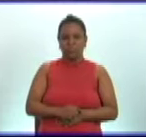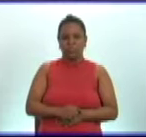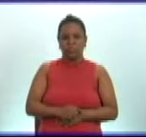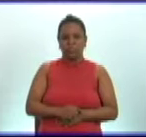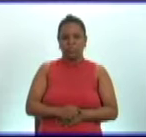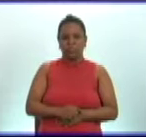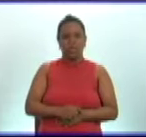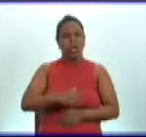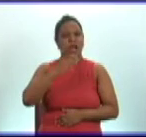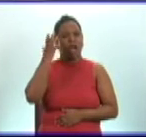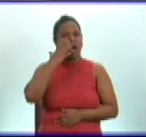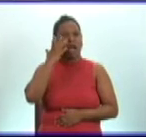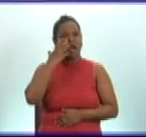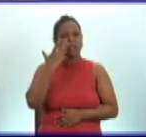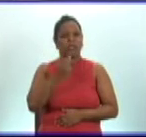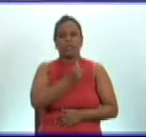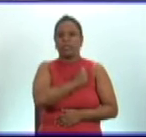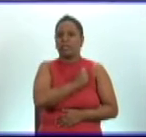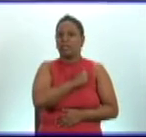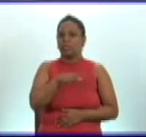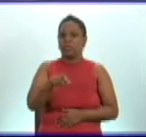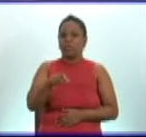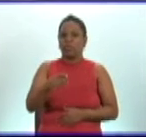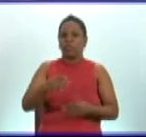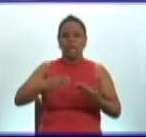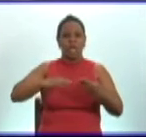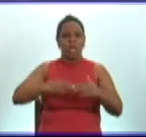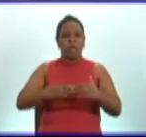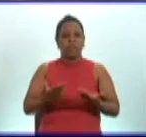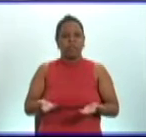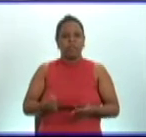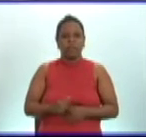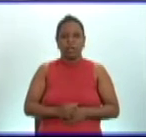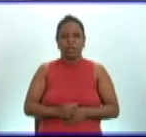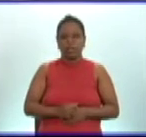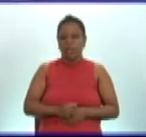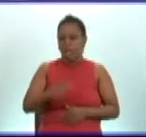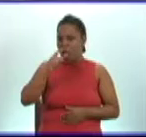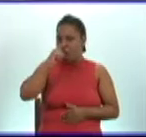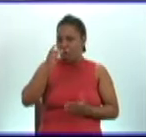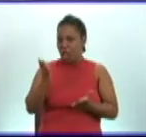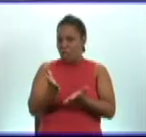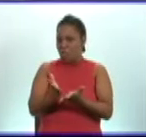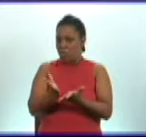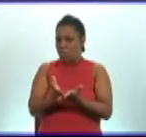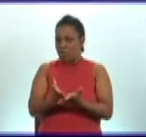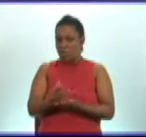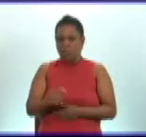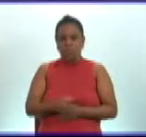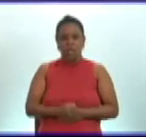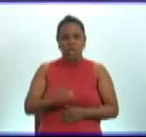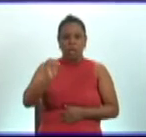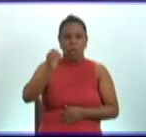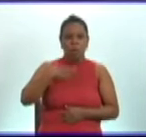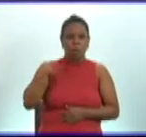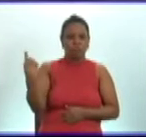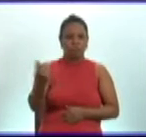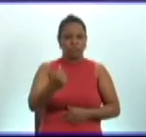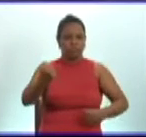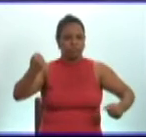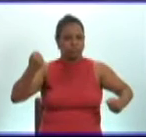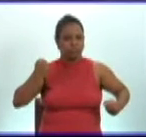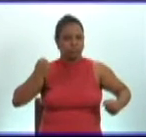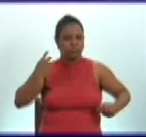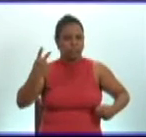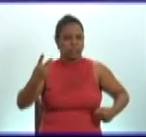¿A quién prefiere usted enfrentar? ¿A un grupillo de mocosos estudiantes de la universidad? ¿O al cuerpo de